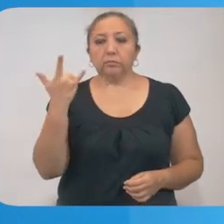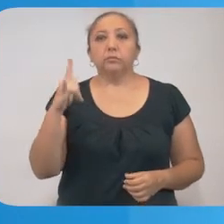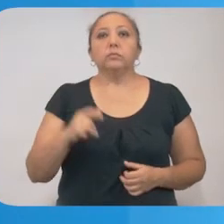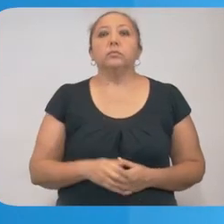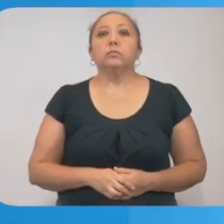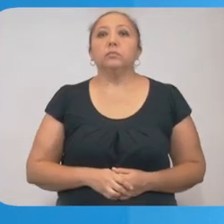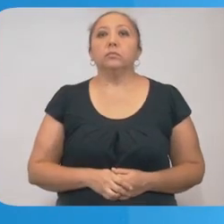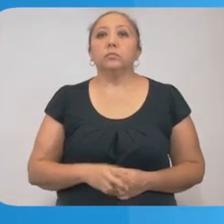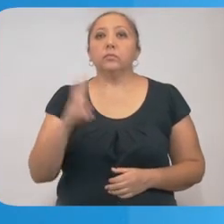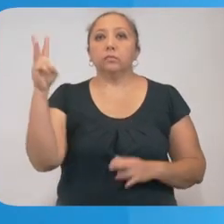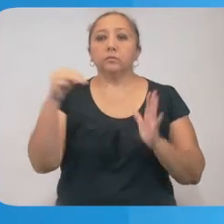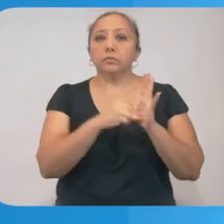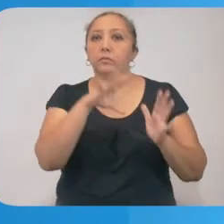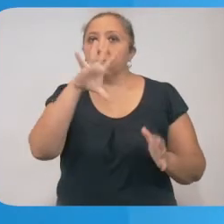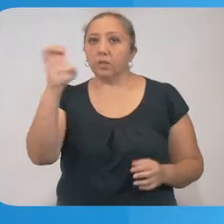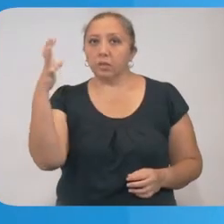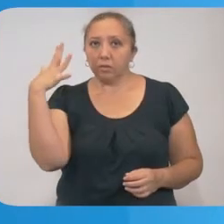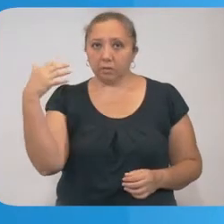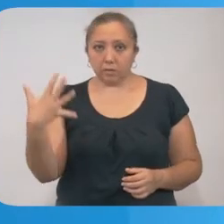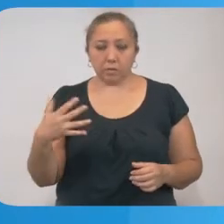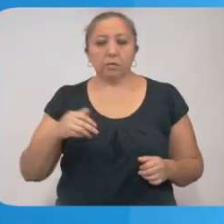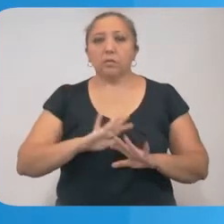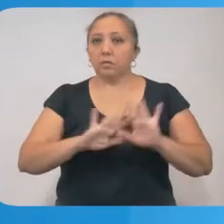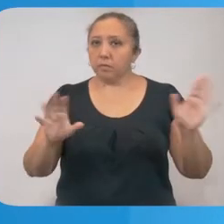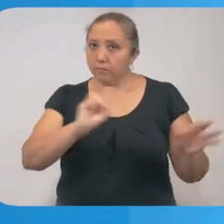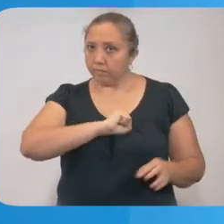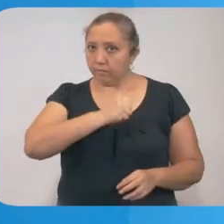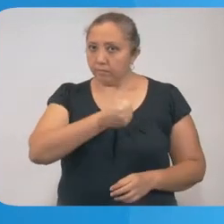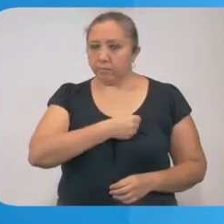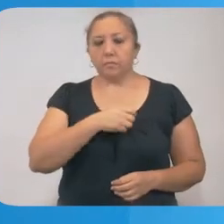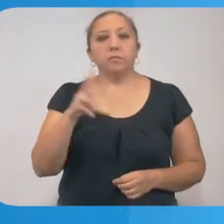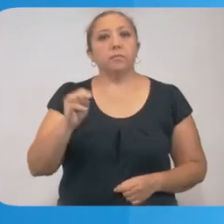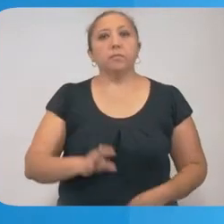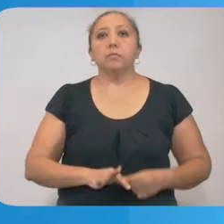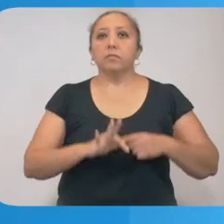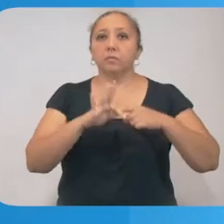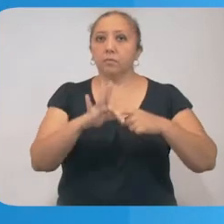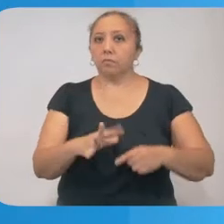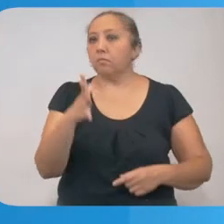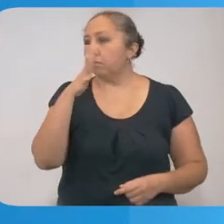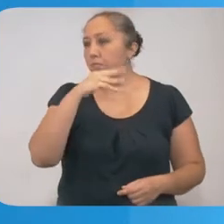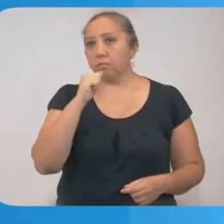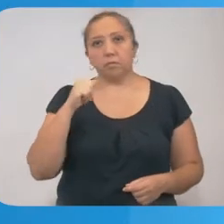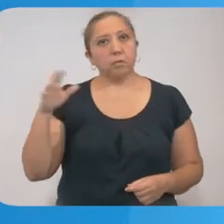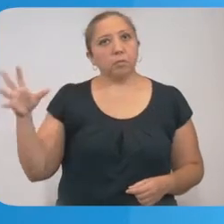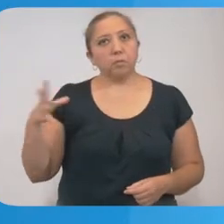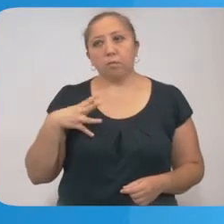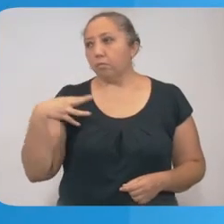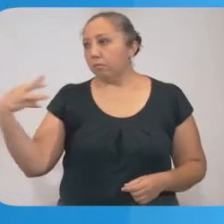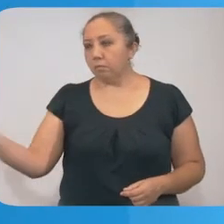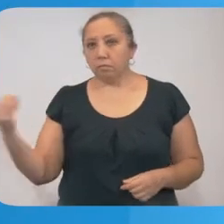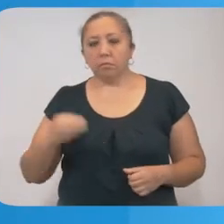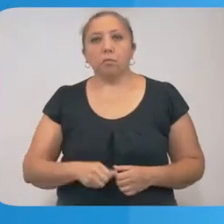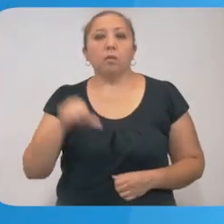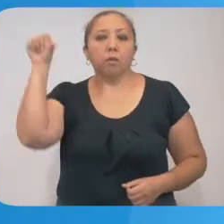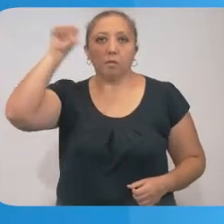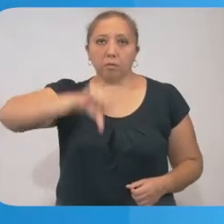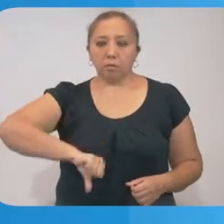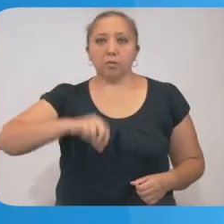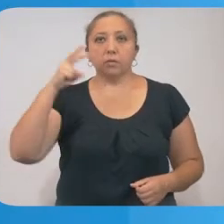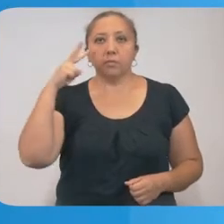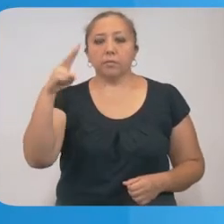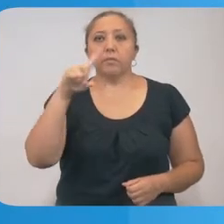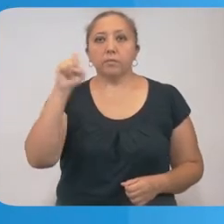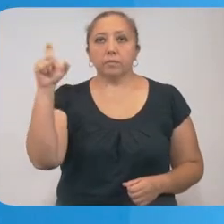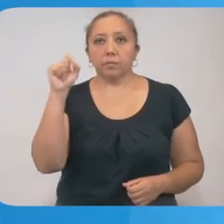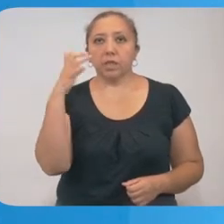julio. 3.505 pacientes ya se recuperaron, no presentan síntomas ni pueden contagiar. Hoy se